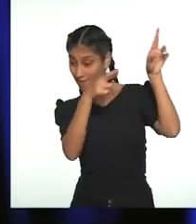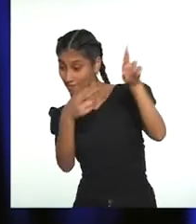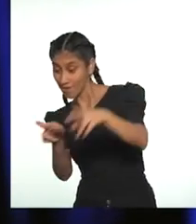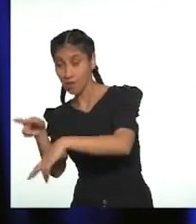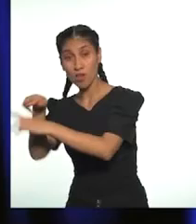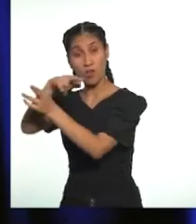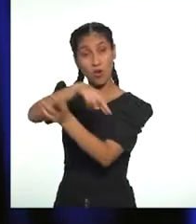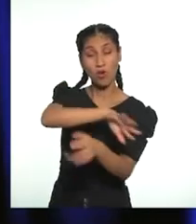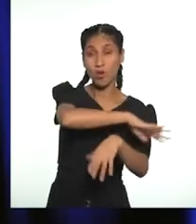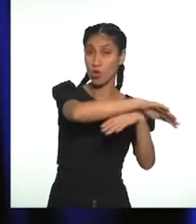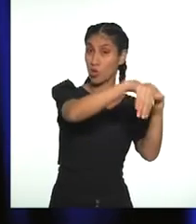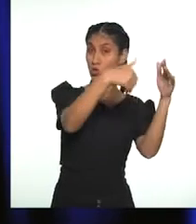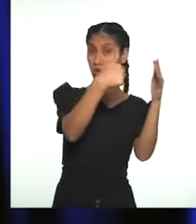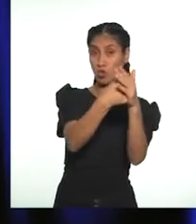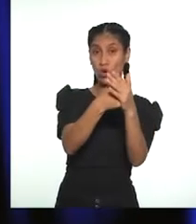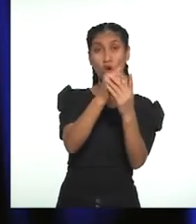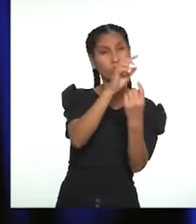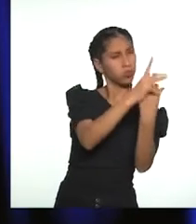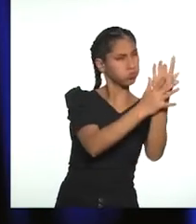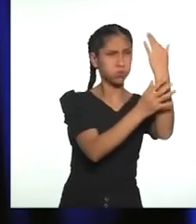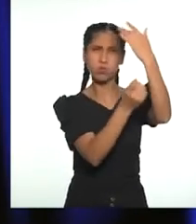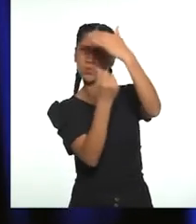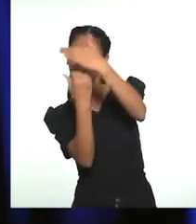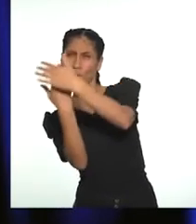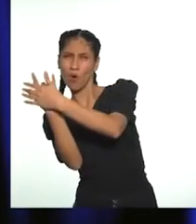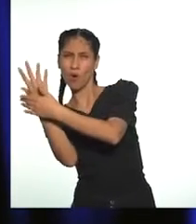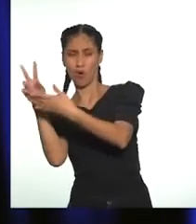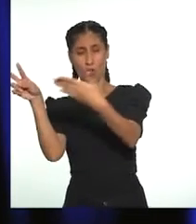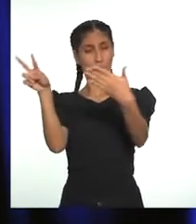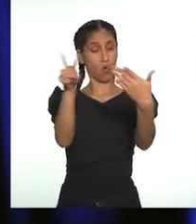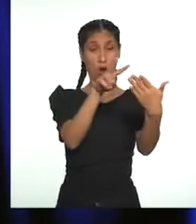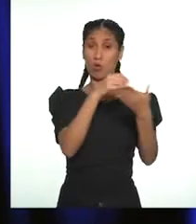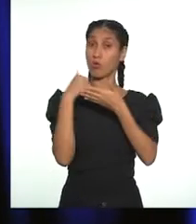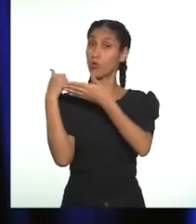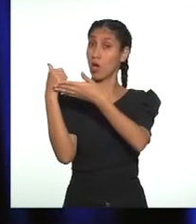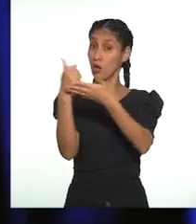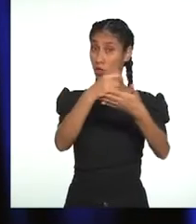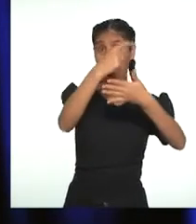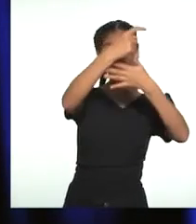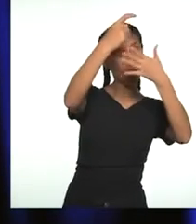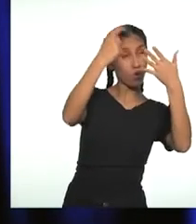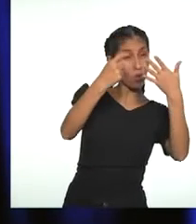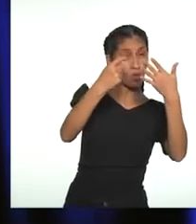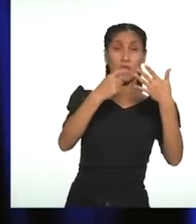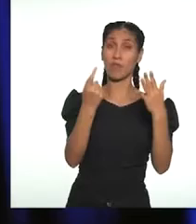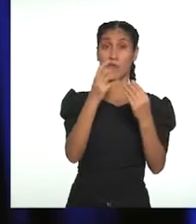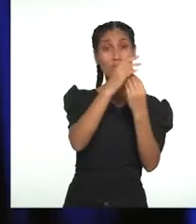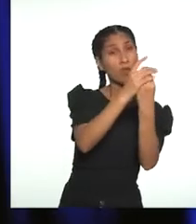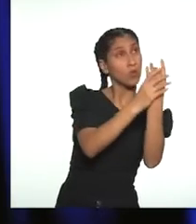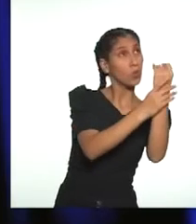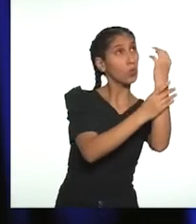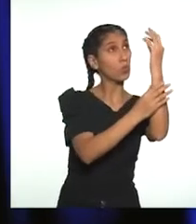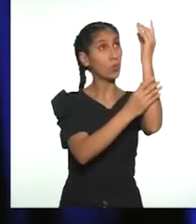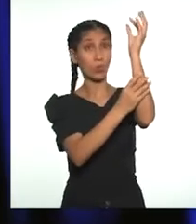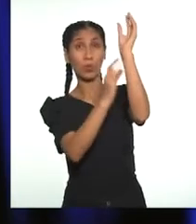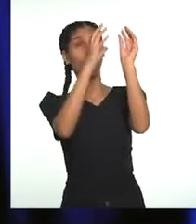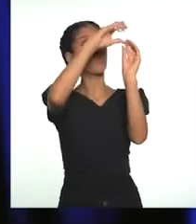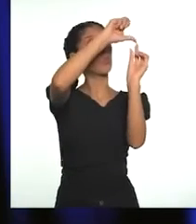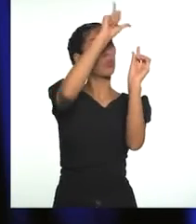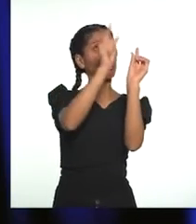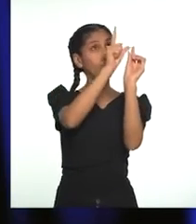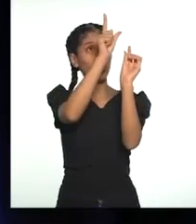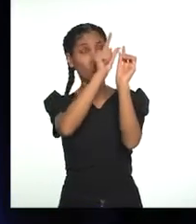la naturaleza nos ha brindado elementos importantes para vivir, entre ellas las